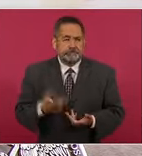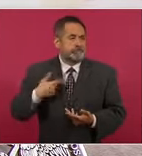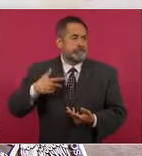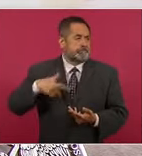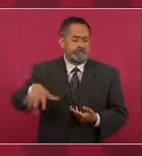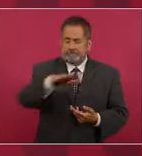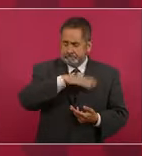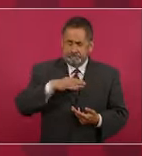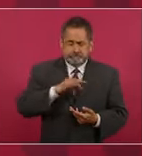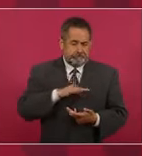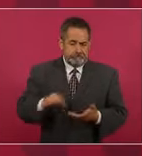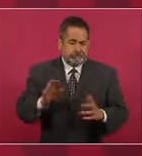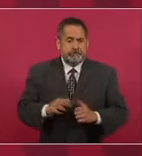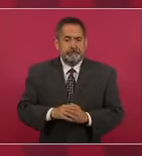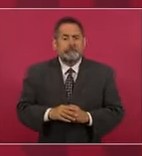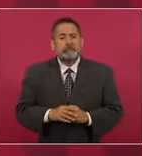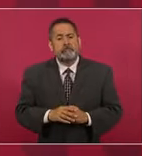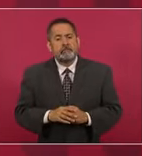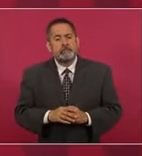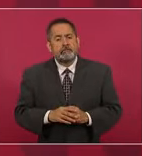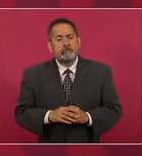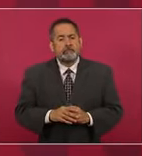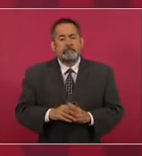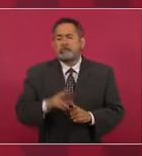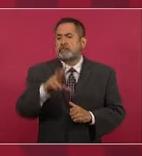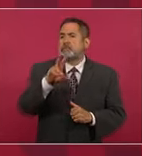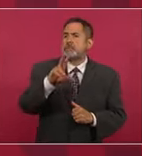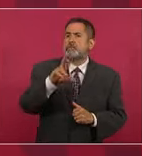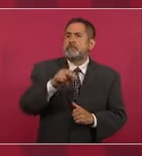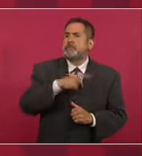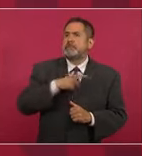ciudadanos, que no se use